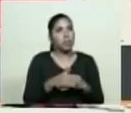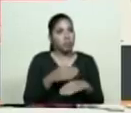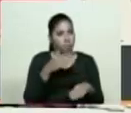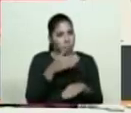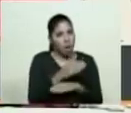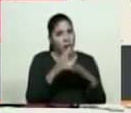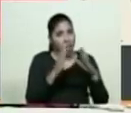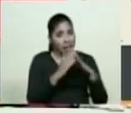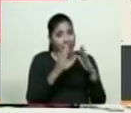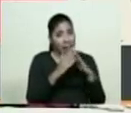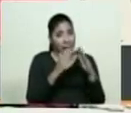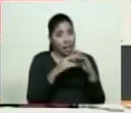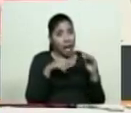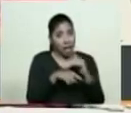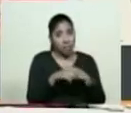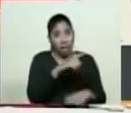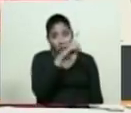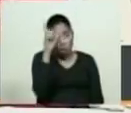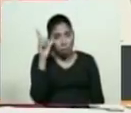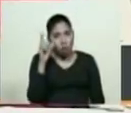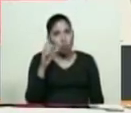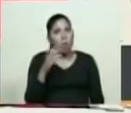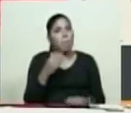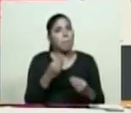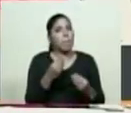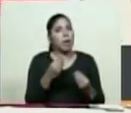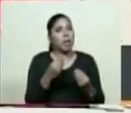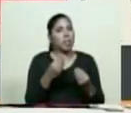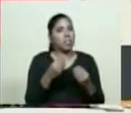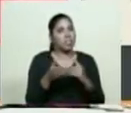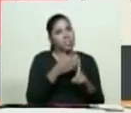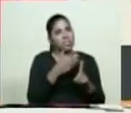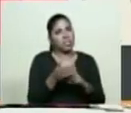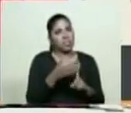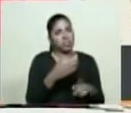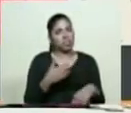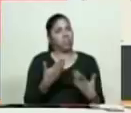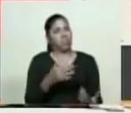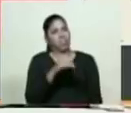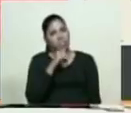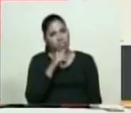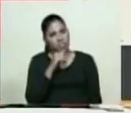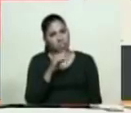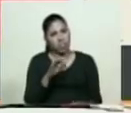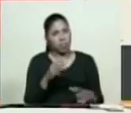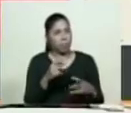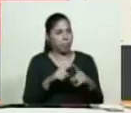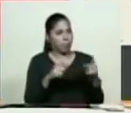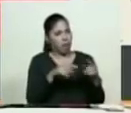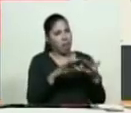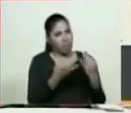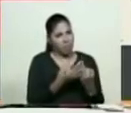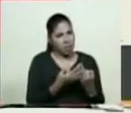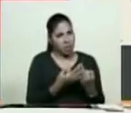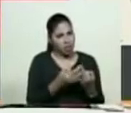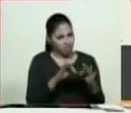porque lo dijo su papá. Resulta que está en su casa con su familia. ¿Quién lo puede torturar? ¿Será su familia?